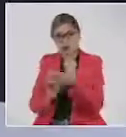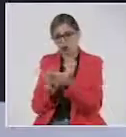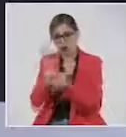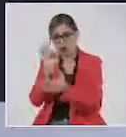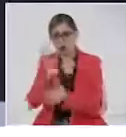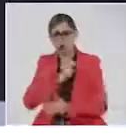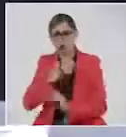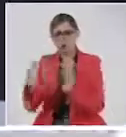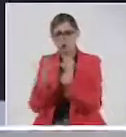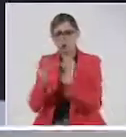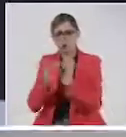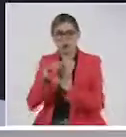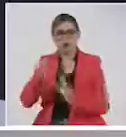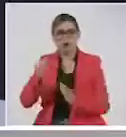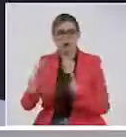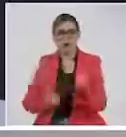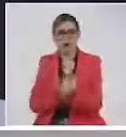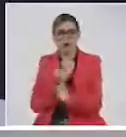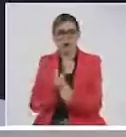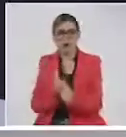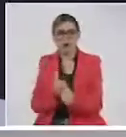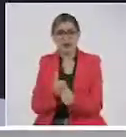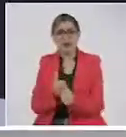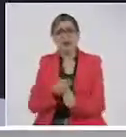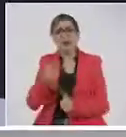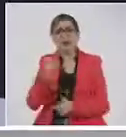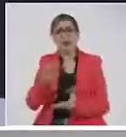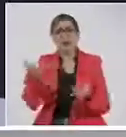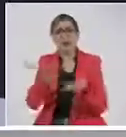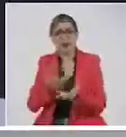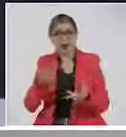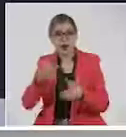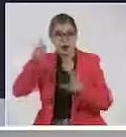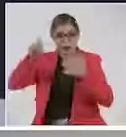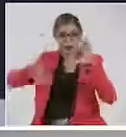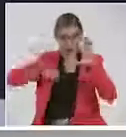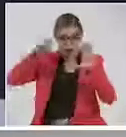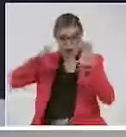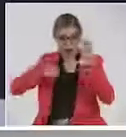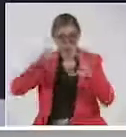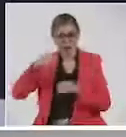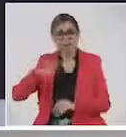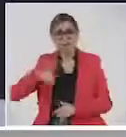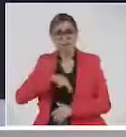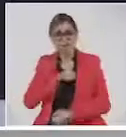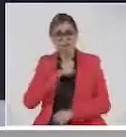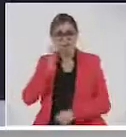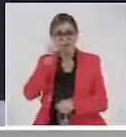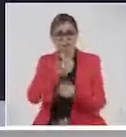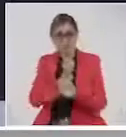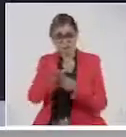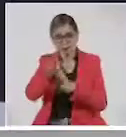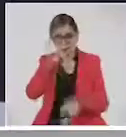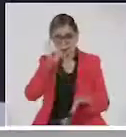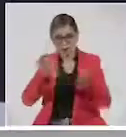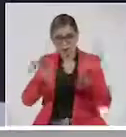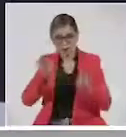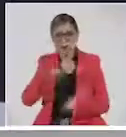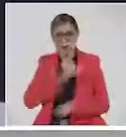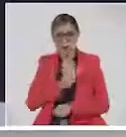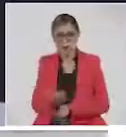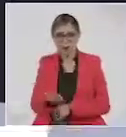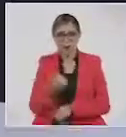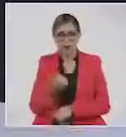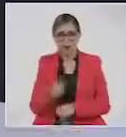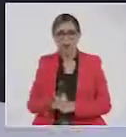ahí en nuestro Instagram, el de produzco.tucorto, en el cual pues, vamos a poder enlistarlos y que puedan tener acceso a la función. Y